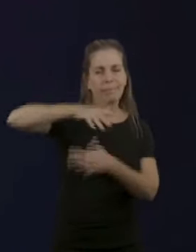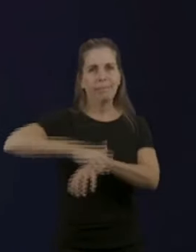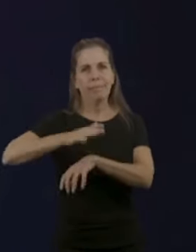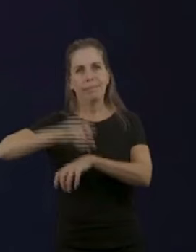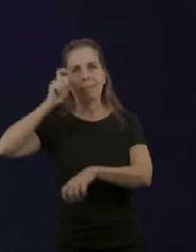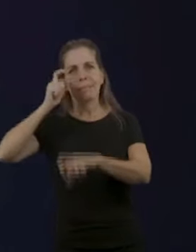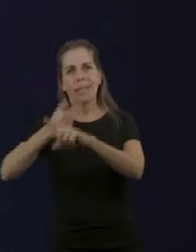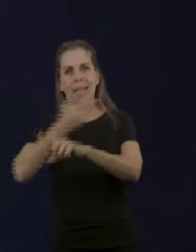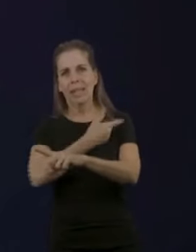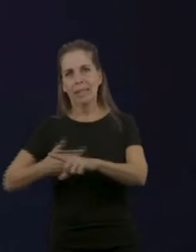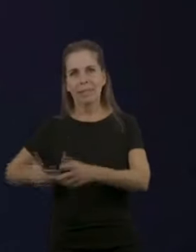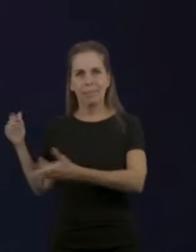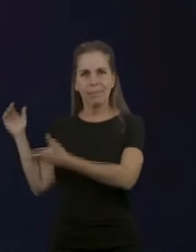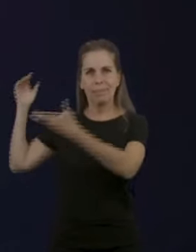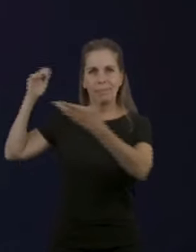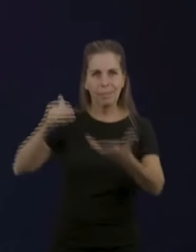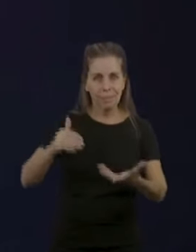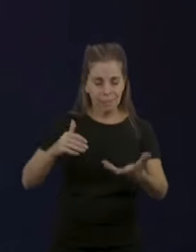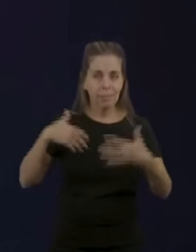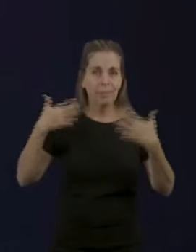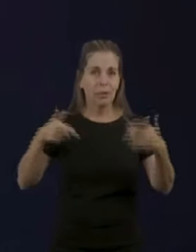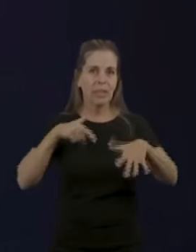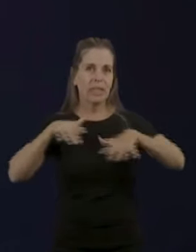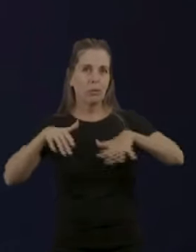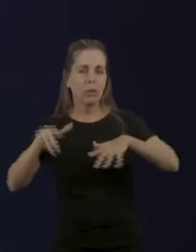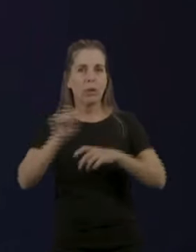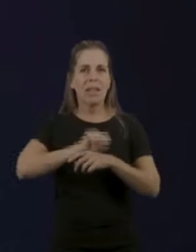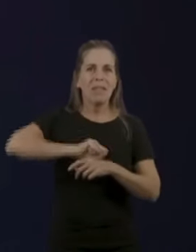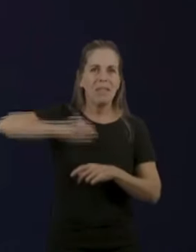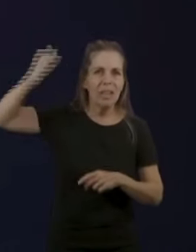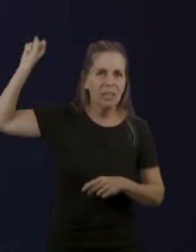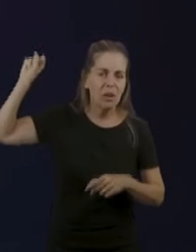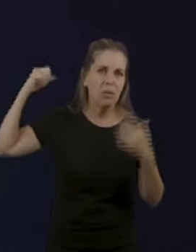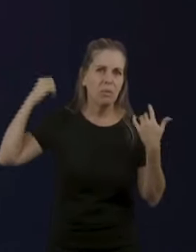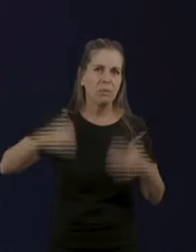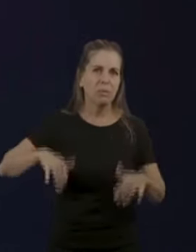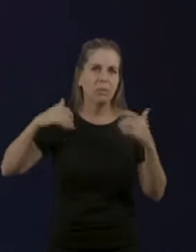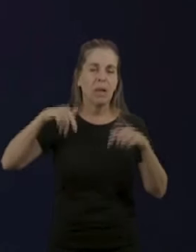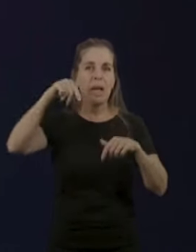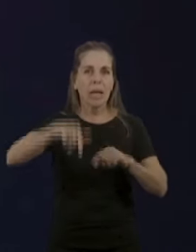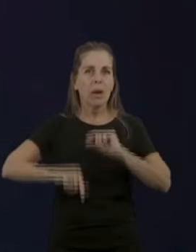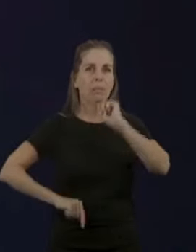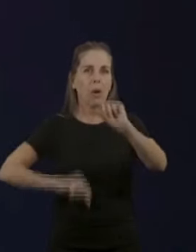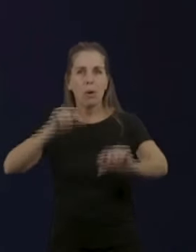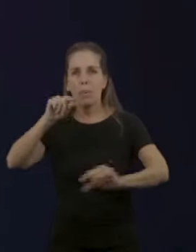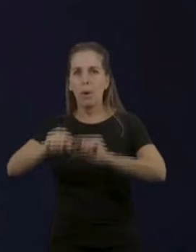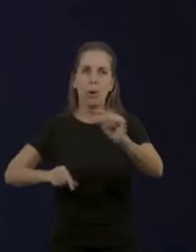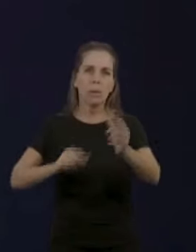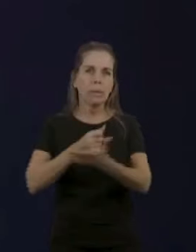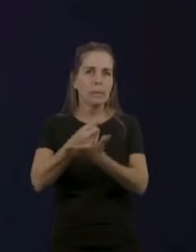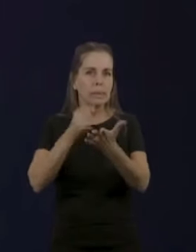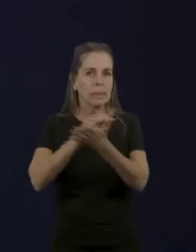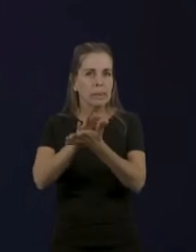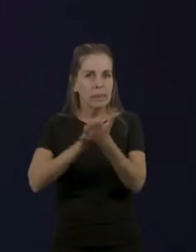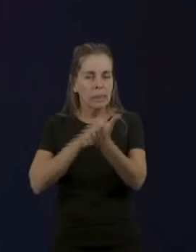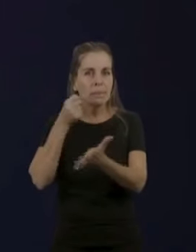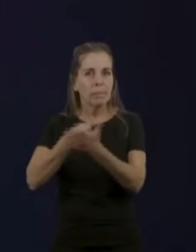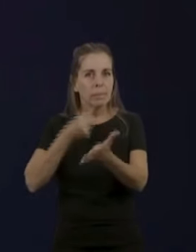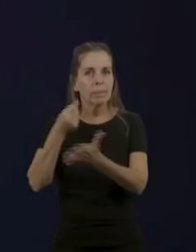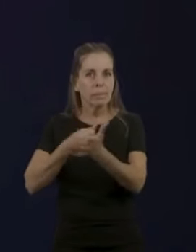implicó consecuencias consecuencias inflacionarias que las digamos las revivimos acá no te digo a diario